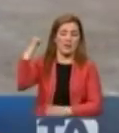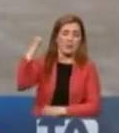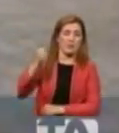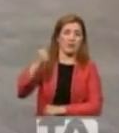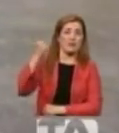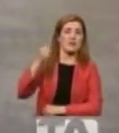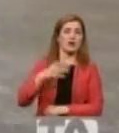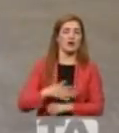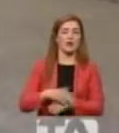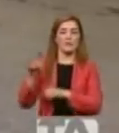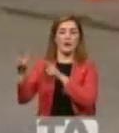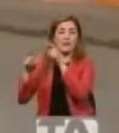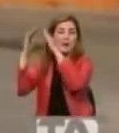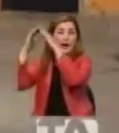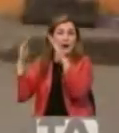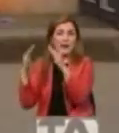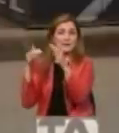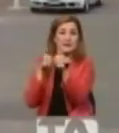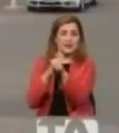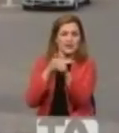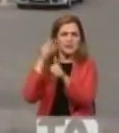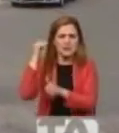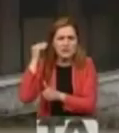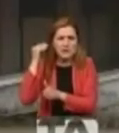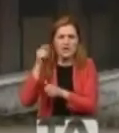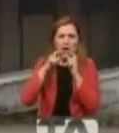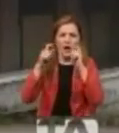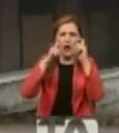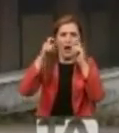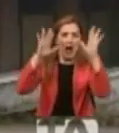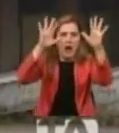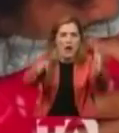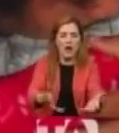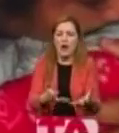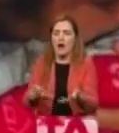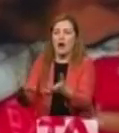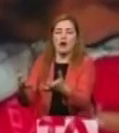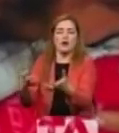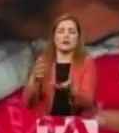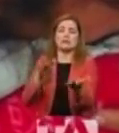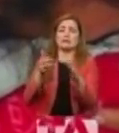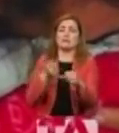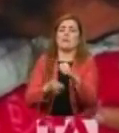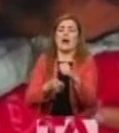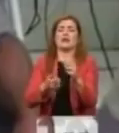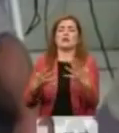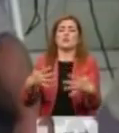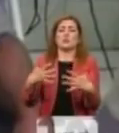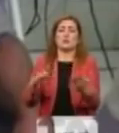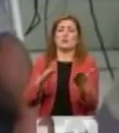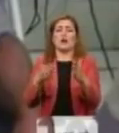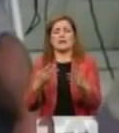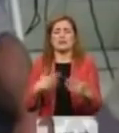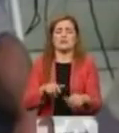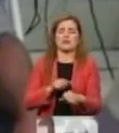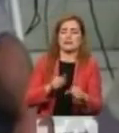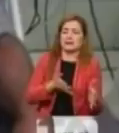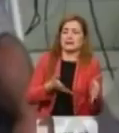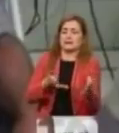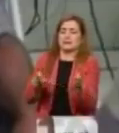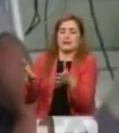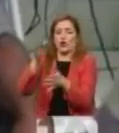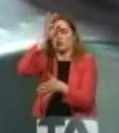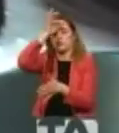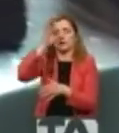Los vecinos, al escuchar los gritos de auxilio, la llevaron al hospital. Al creer que le había matado, Darwin decidió